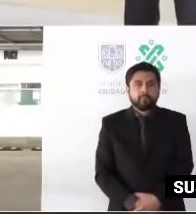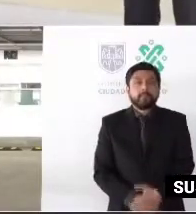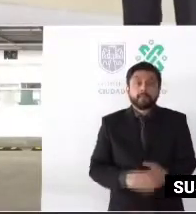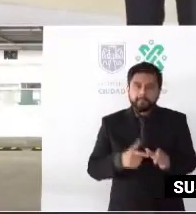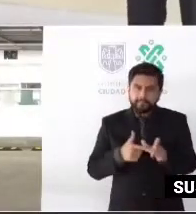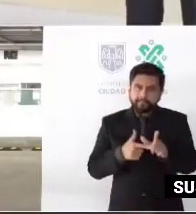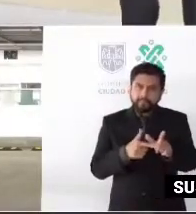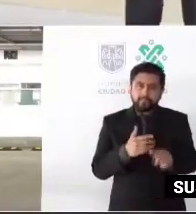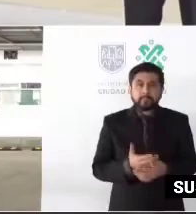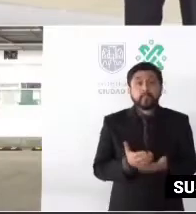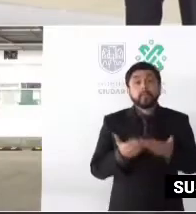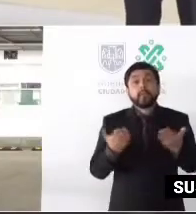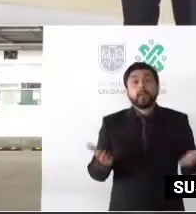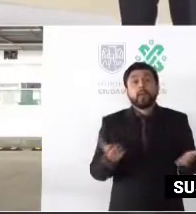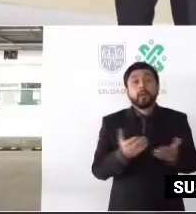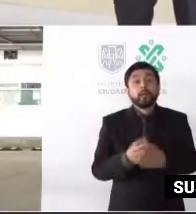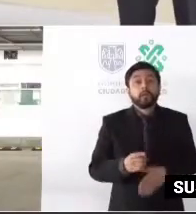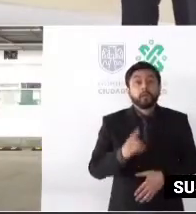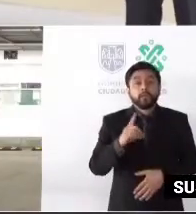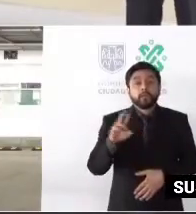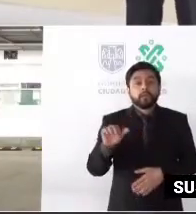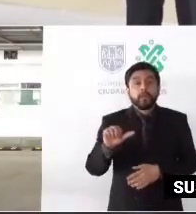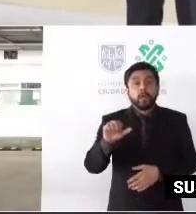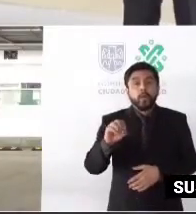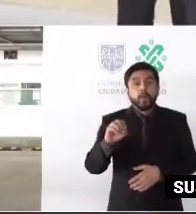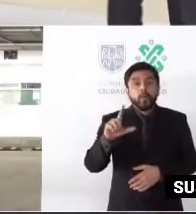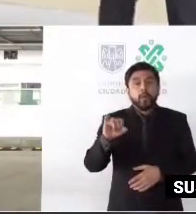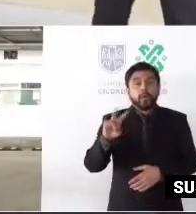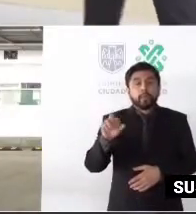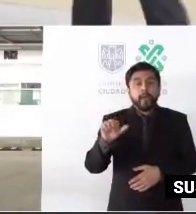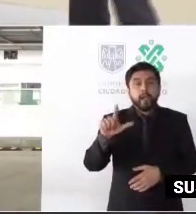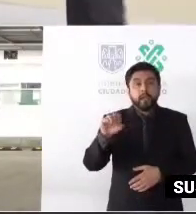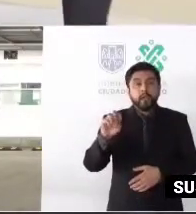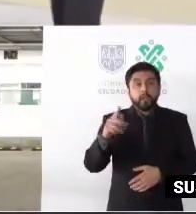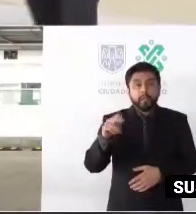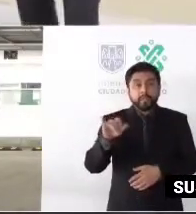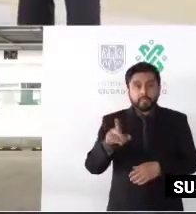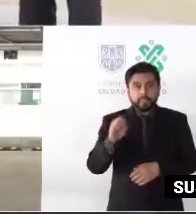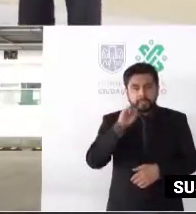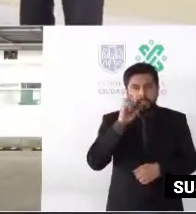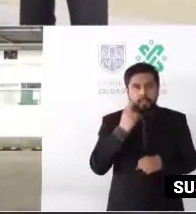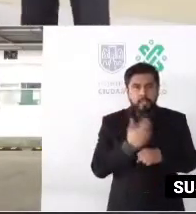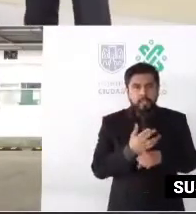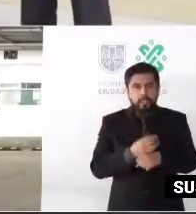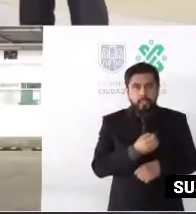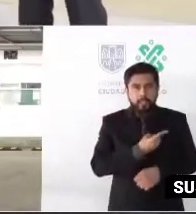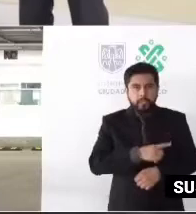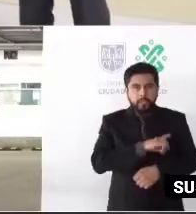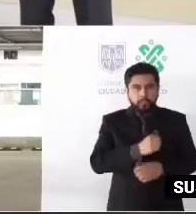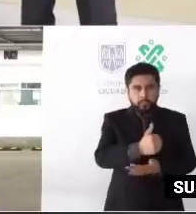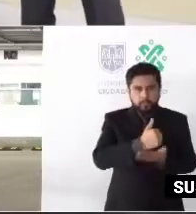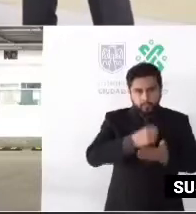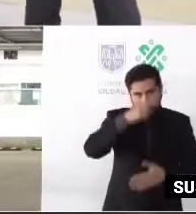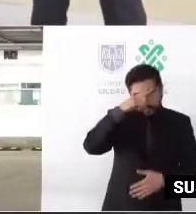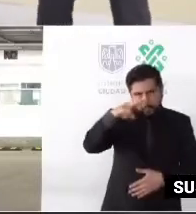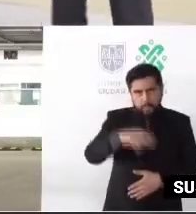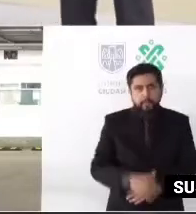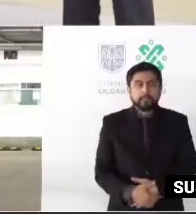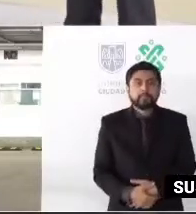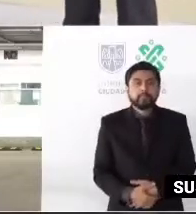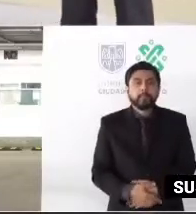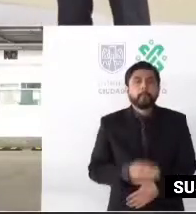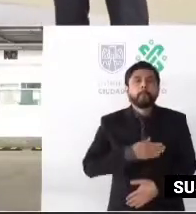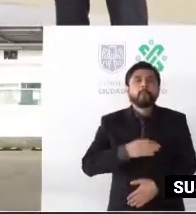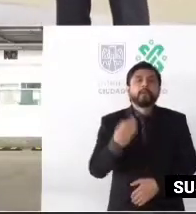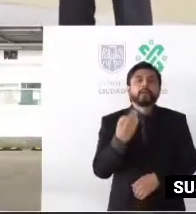Continuamos con las palabras de la doctora Oliva López Arellano, Secretaria de Salud de la Ciudad de México.